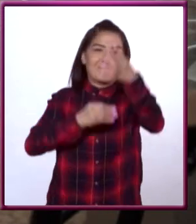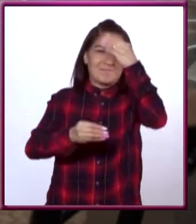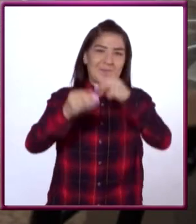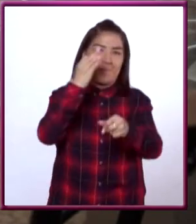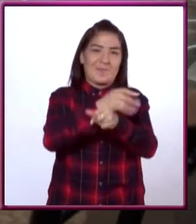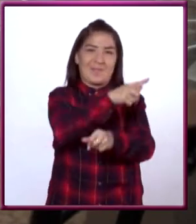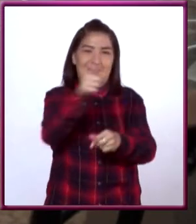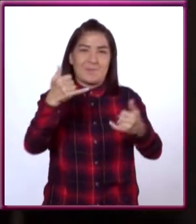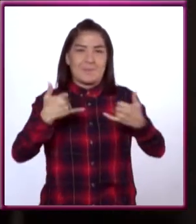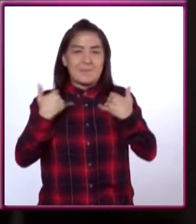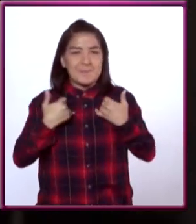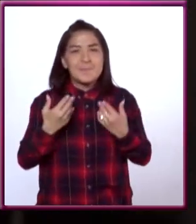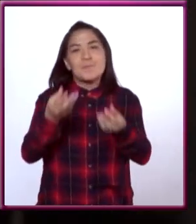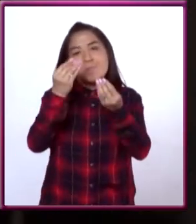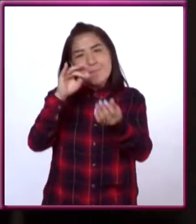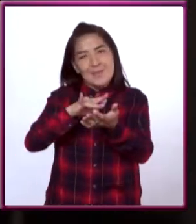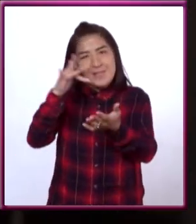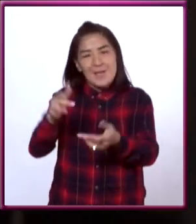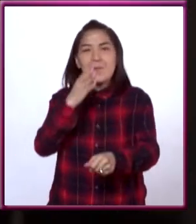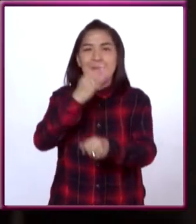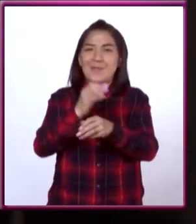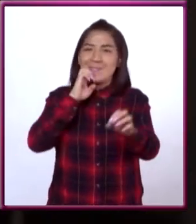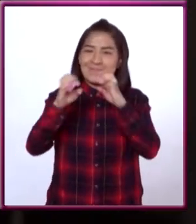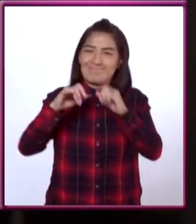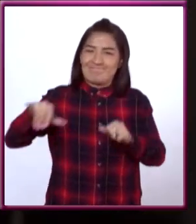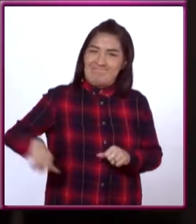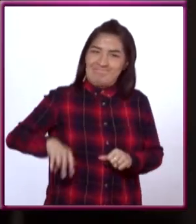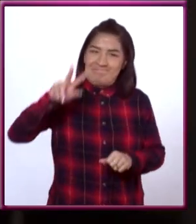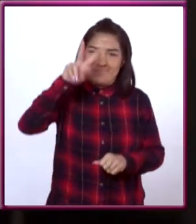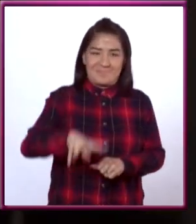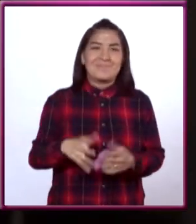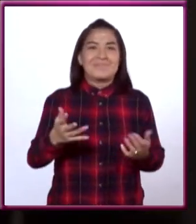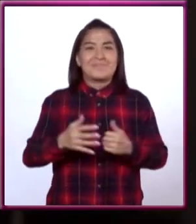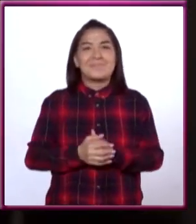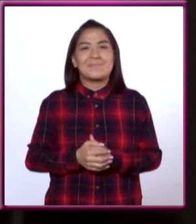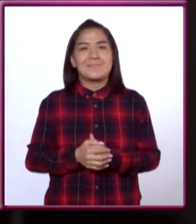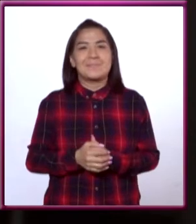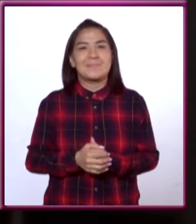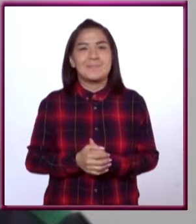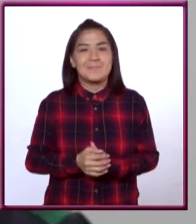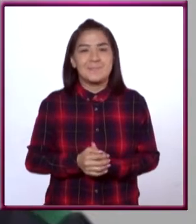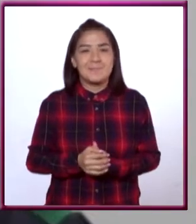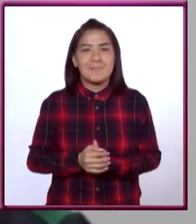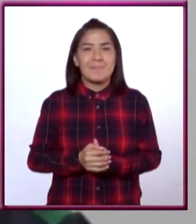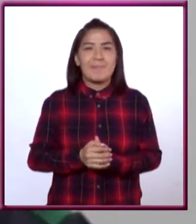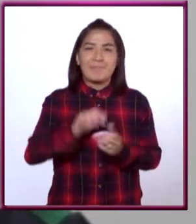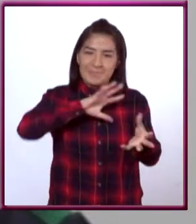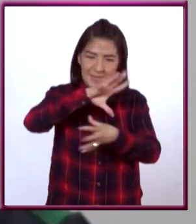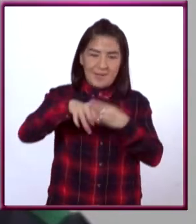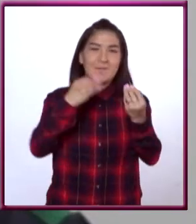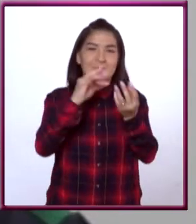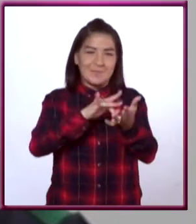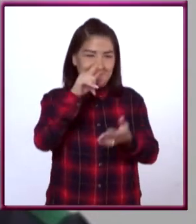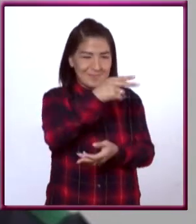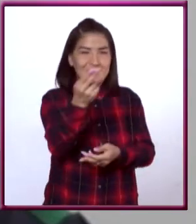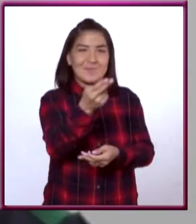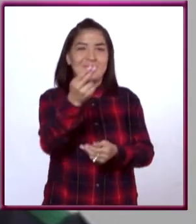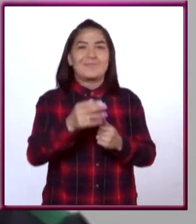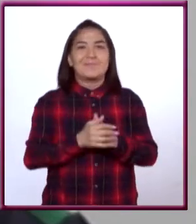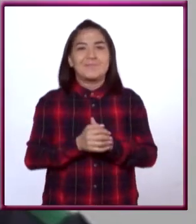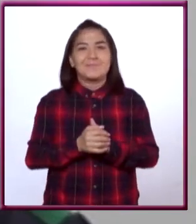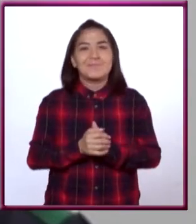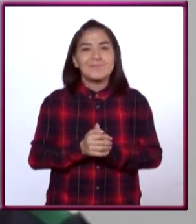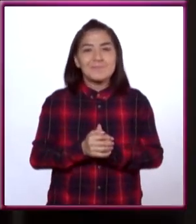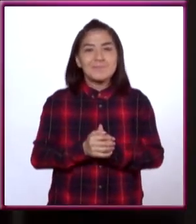aprendiendo. Pues muchas gracias, Guillermo, por esta entrevista tan interesante, en verdad. No, al contrario, Edithmara, muchísimas